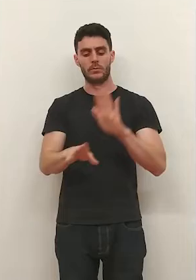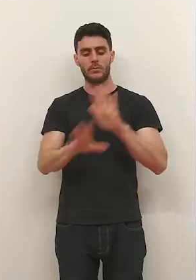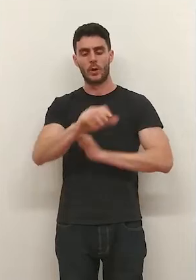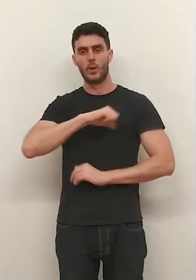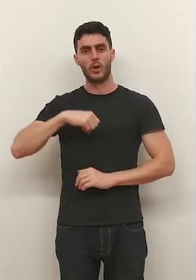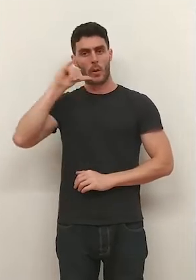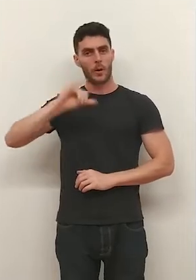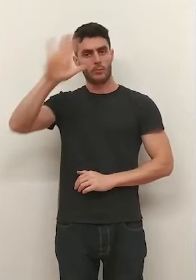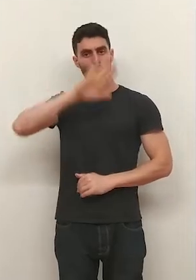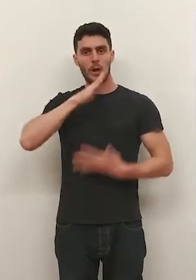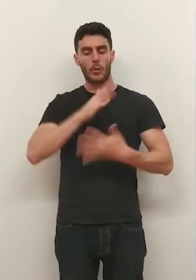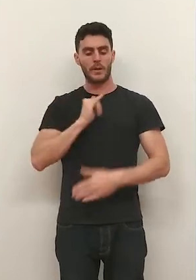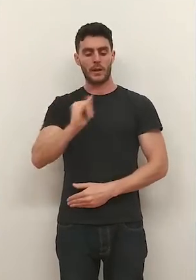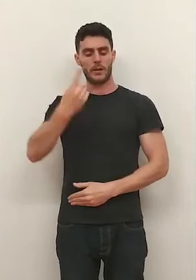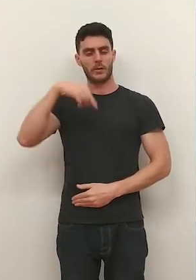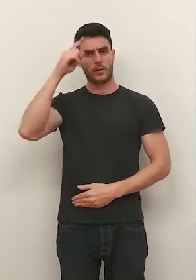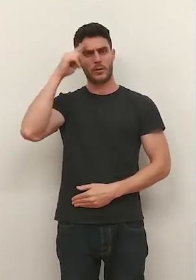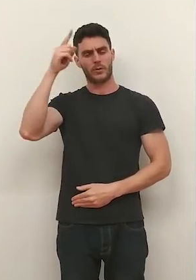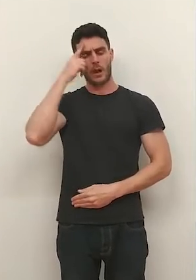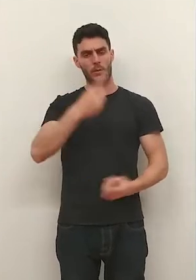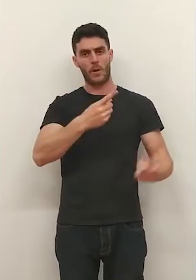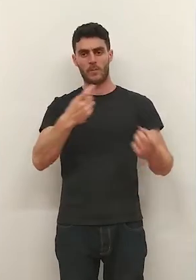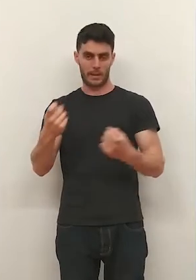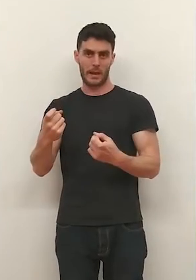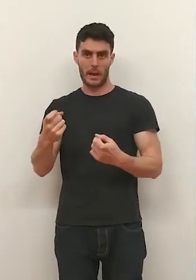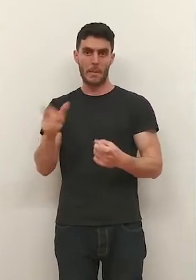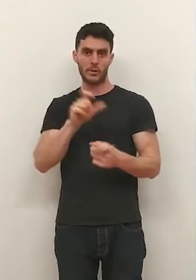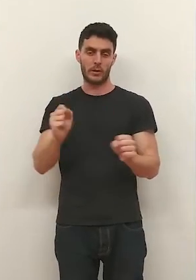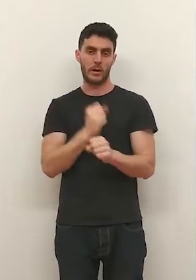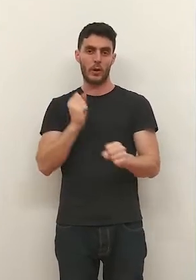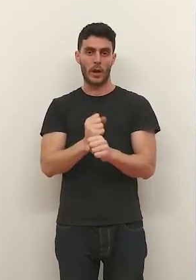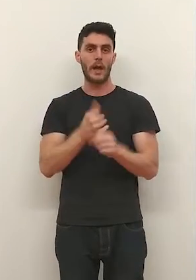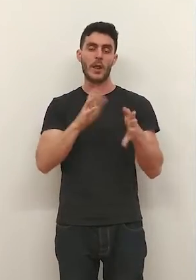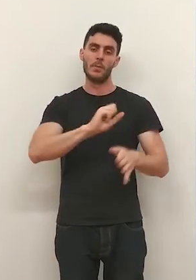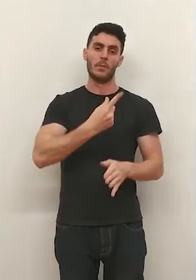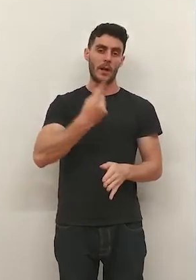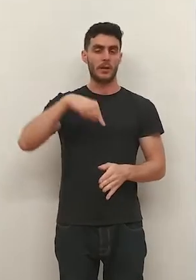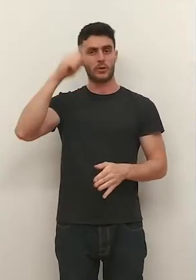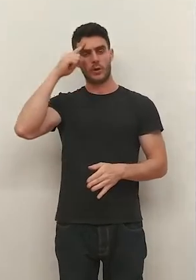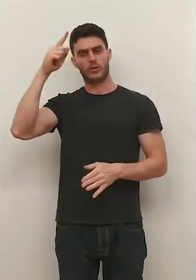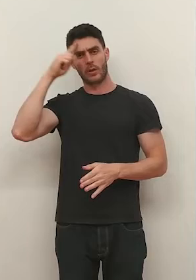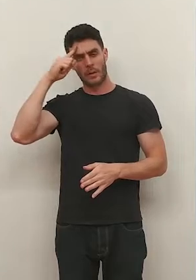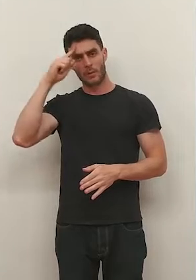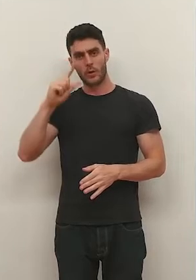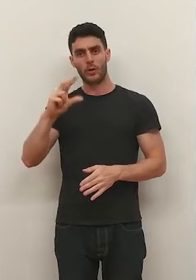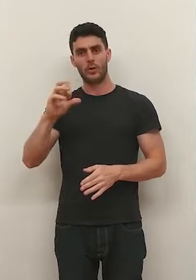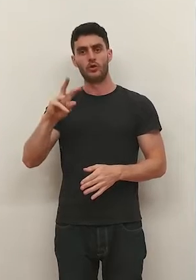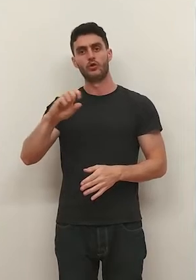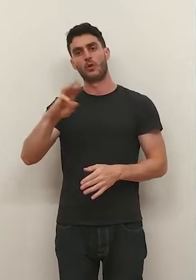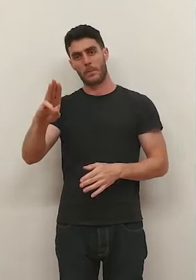vive en nuestra comunidad. Sabemos de la falta de personal en atención primaria. Sabemos de la falta de personal en el